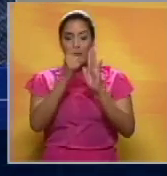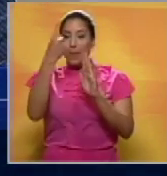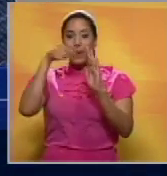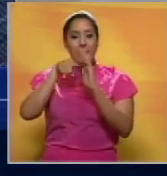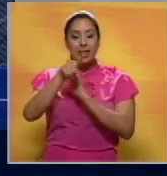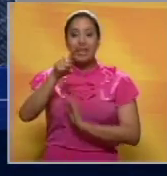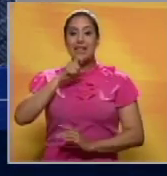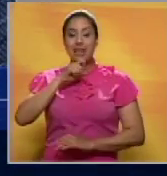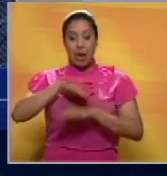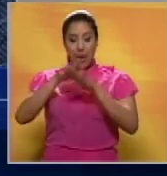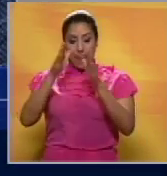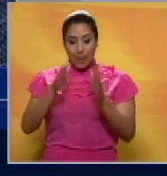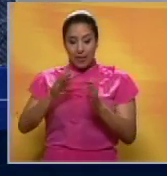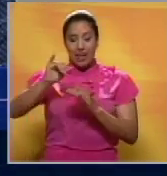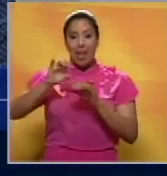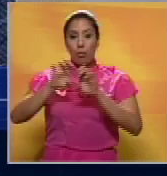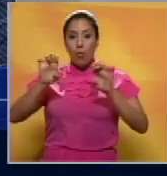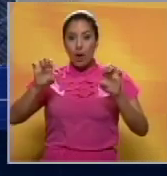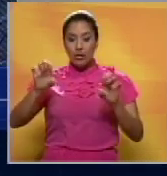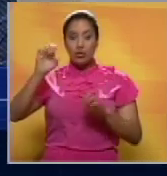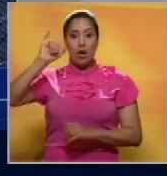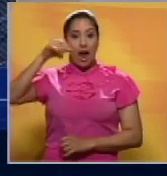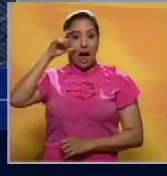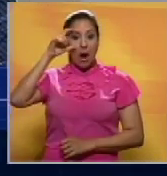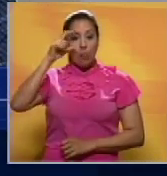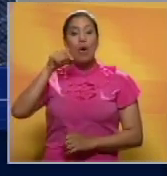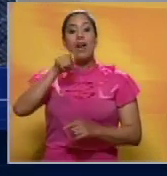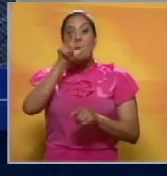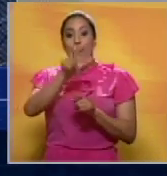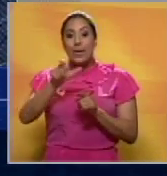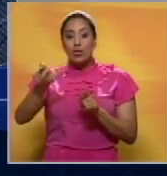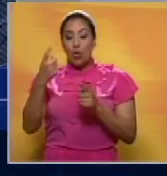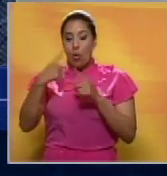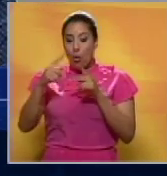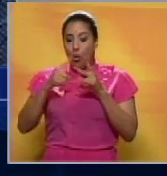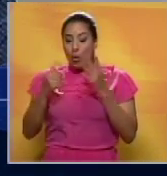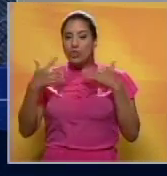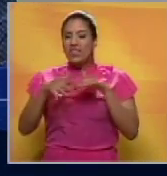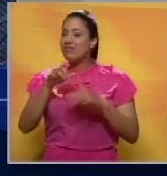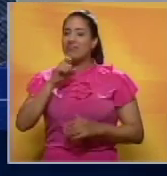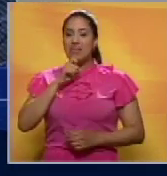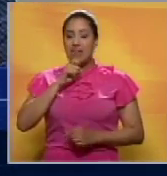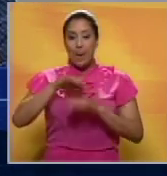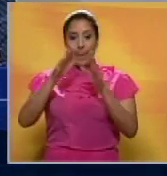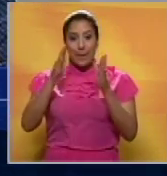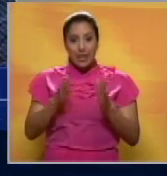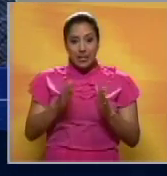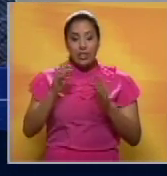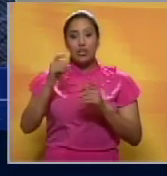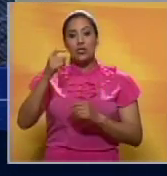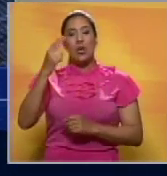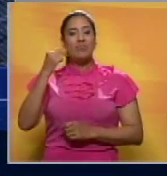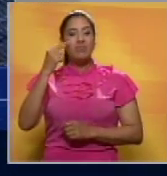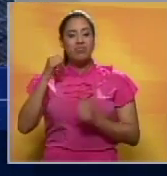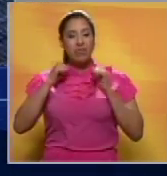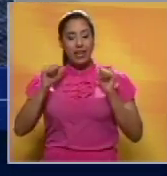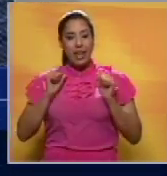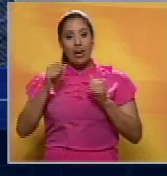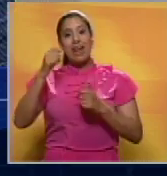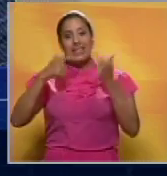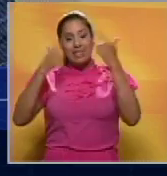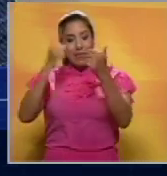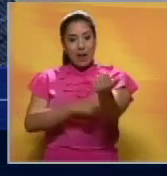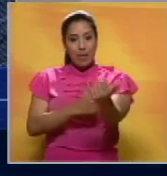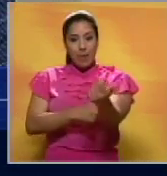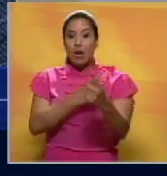entrar fue el ministro de Educación, Elías Jagua. Entre los otros integrantes estaban los ministros Aristóbulo Isturiz, Adán